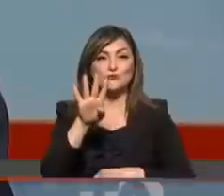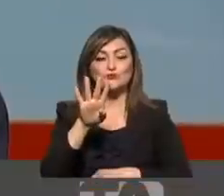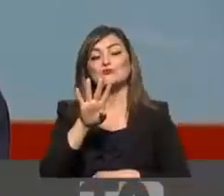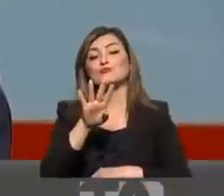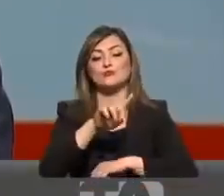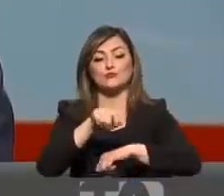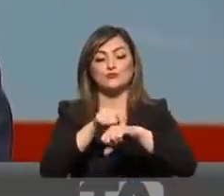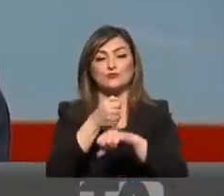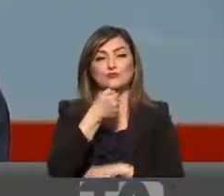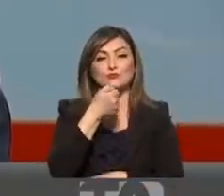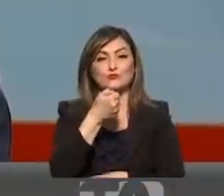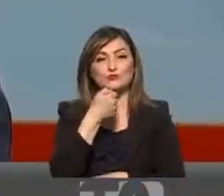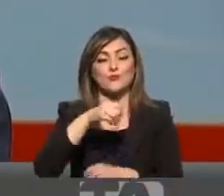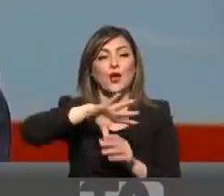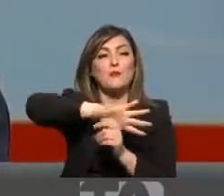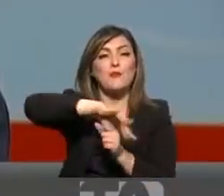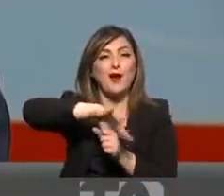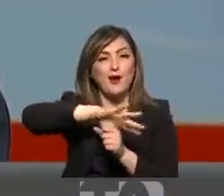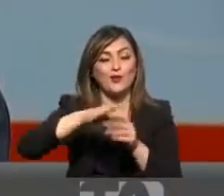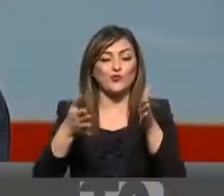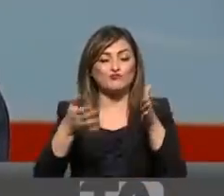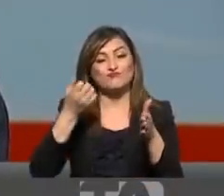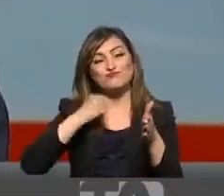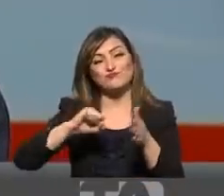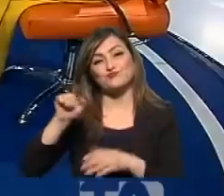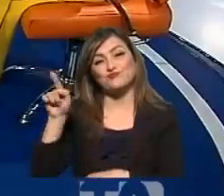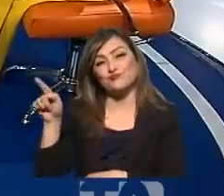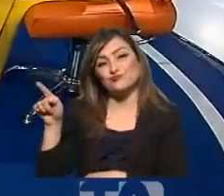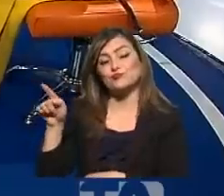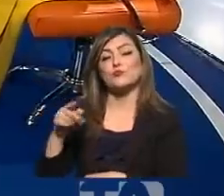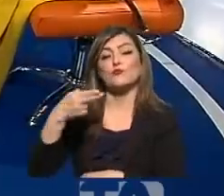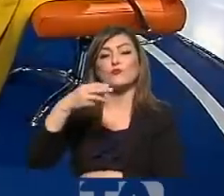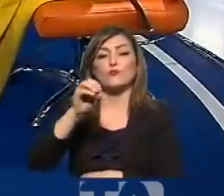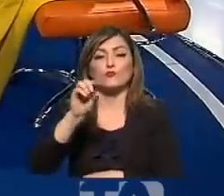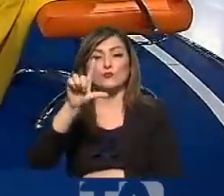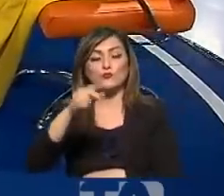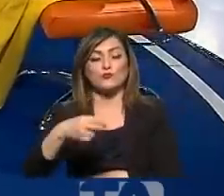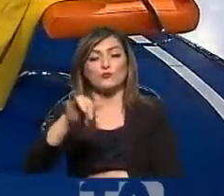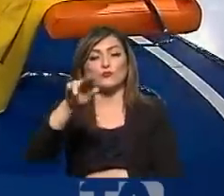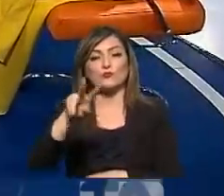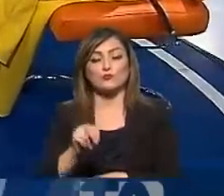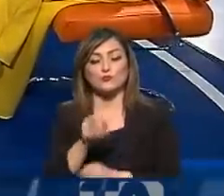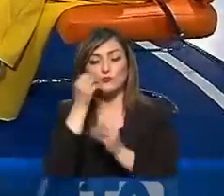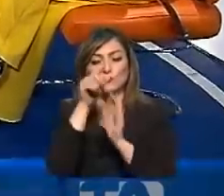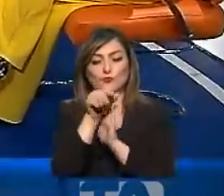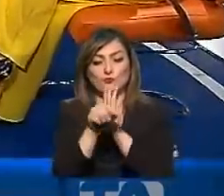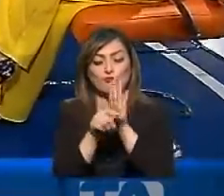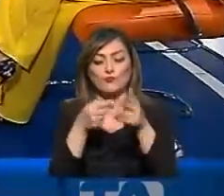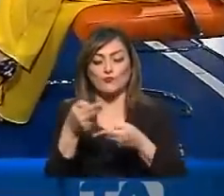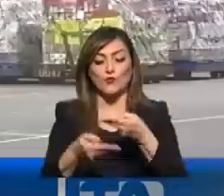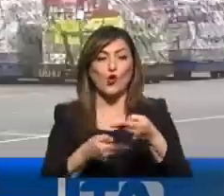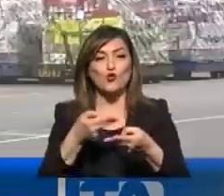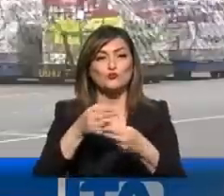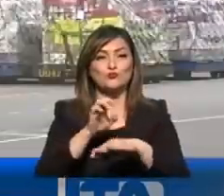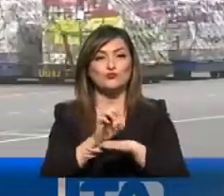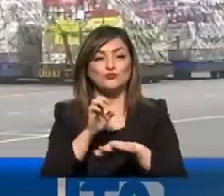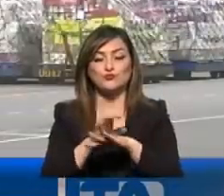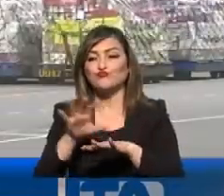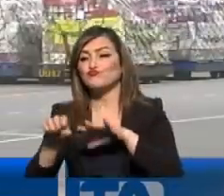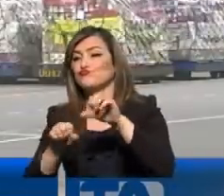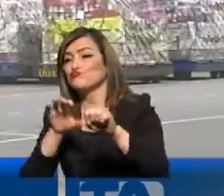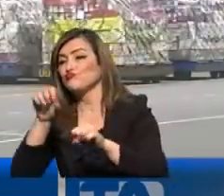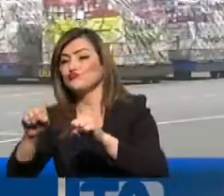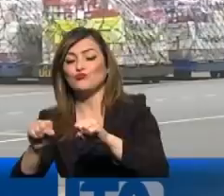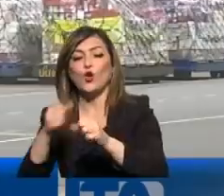24 horas, el embajador itinerante de Ecuador, Juan Carlos Holguín, dio detalles sobre los avances de las negociaciones que hace el país en su búsqueda de